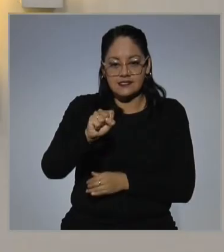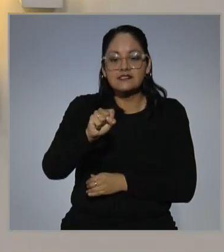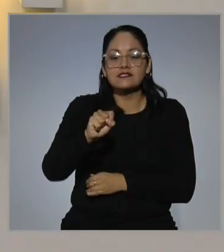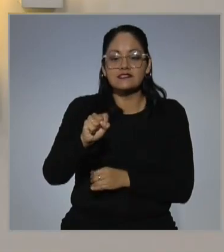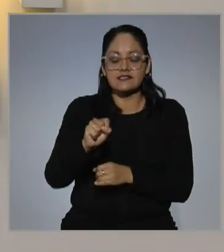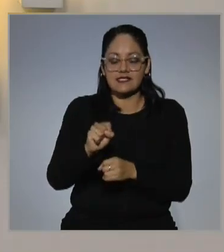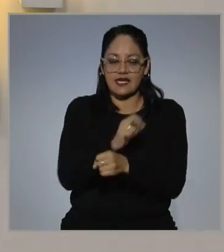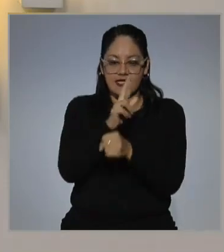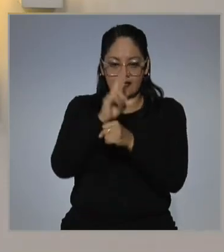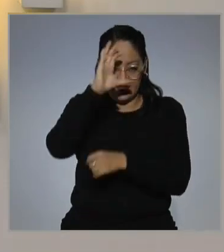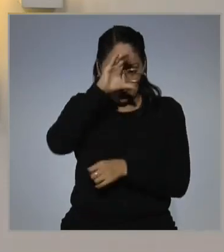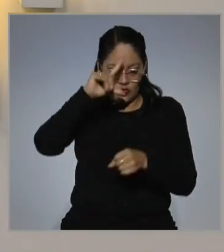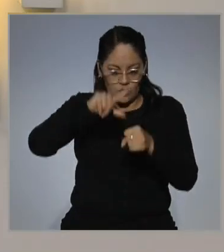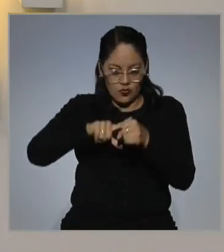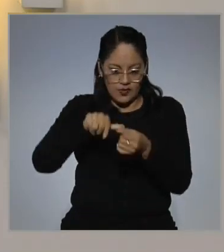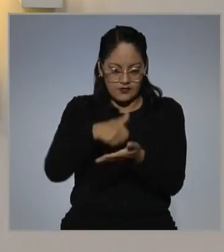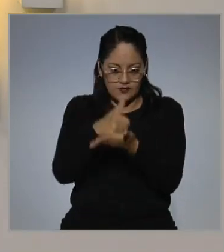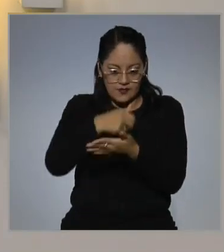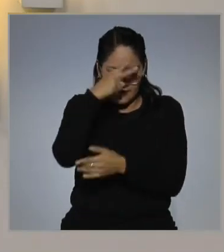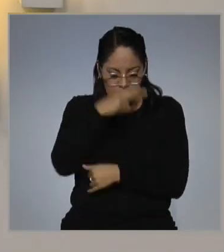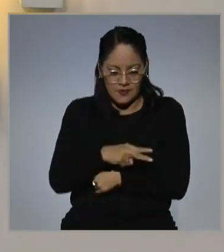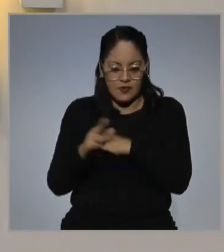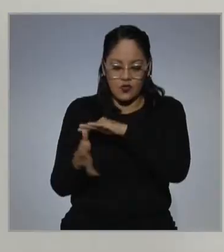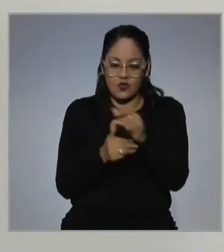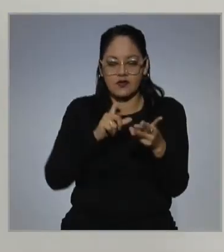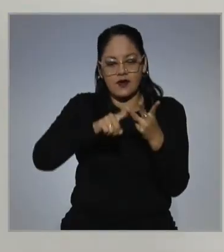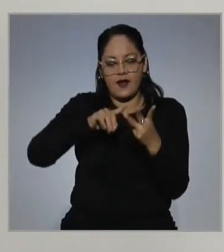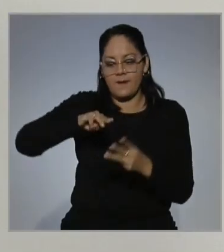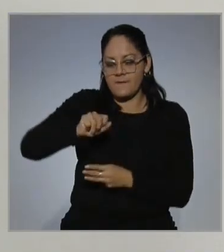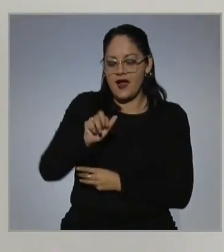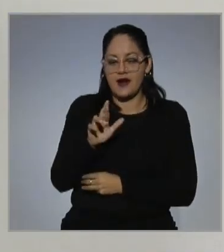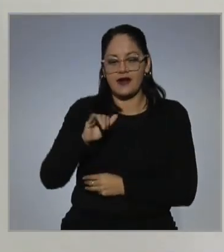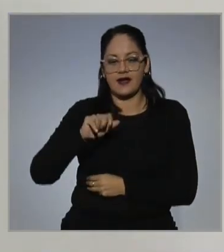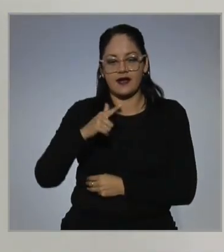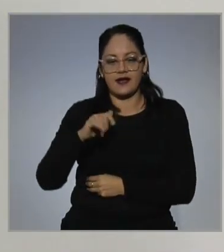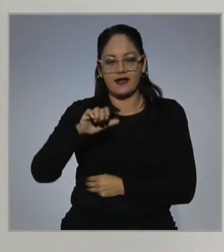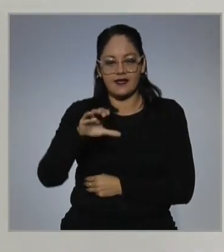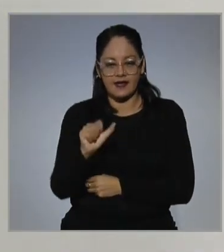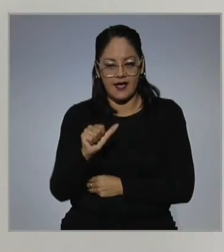de Cultura de la Ciudad de México. Y también nos acompaña María Angélica Galicia